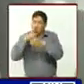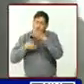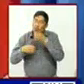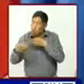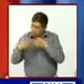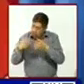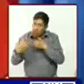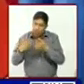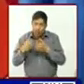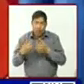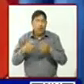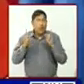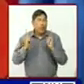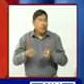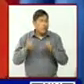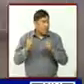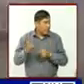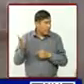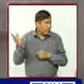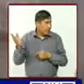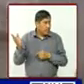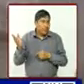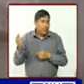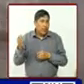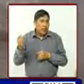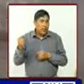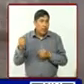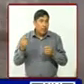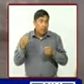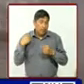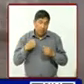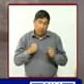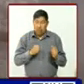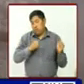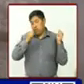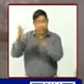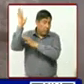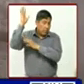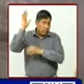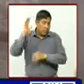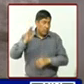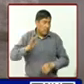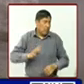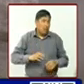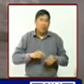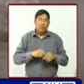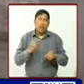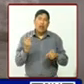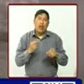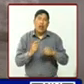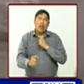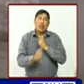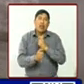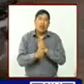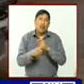Se ve en las cámaras de seguridad que él mismo es sacado de ese motorizado y botado en inmediaciones de ese